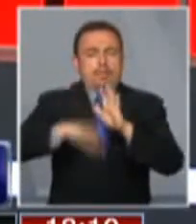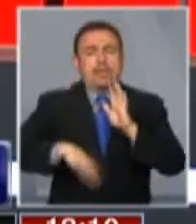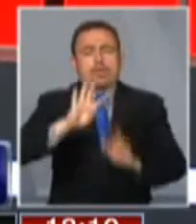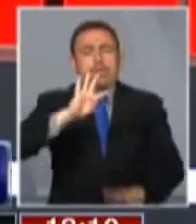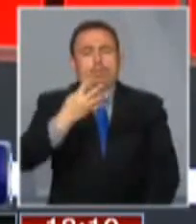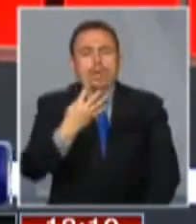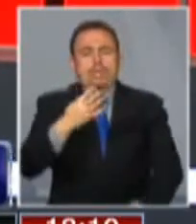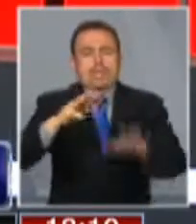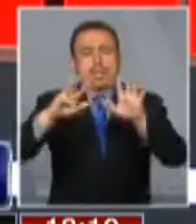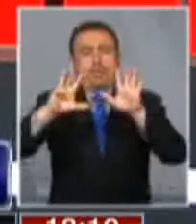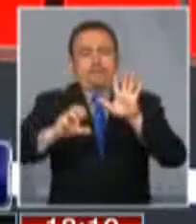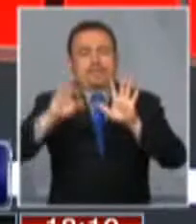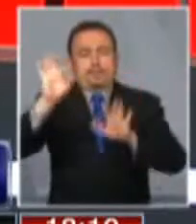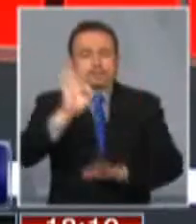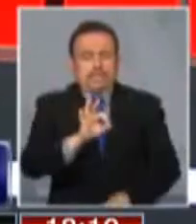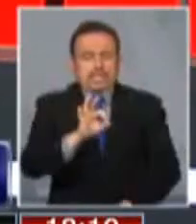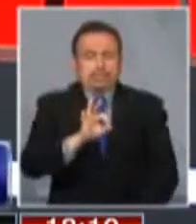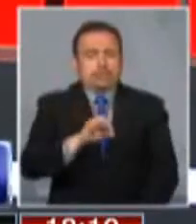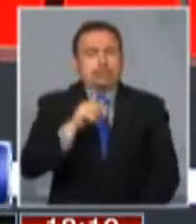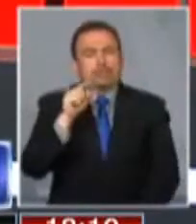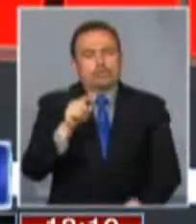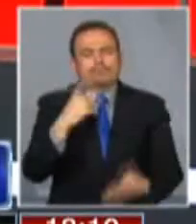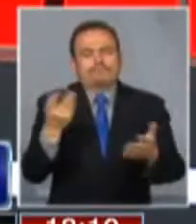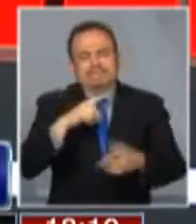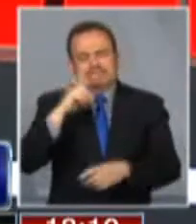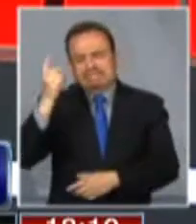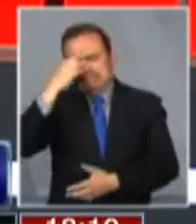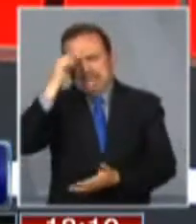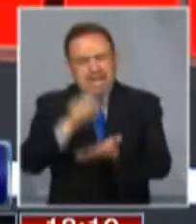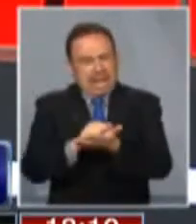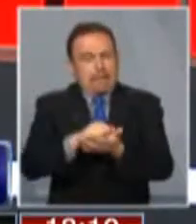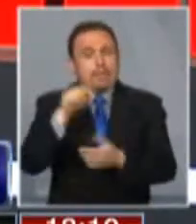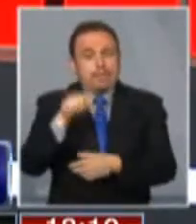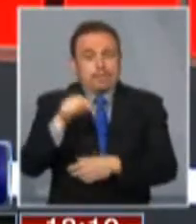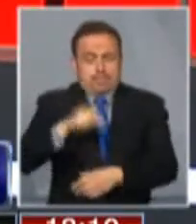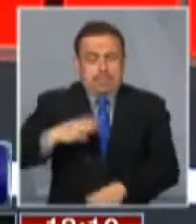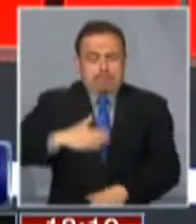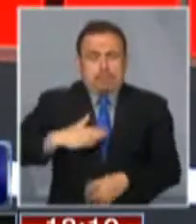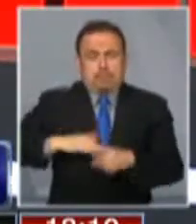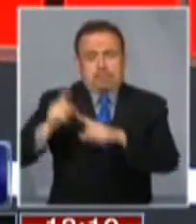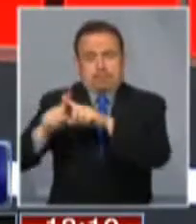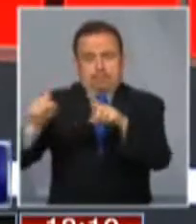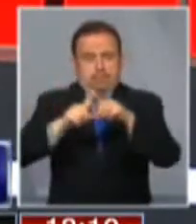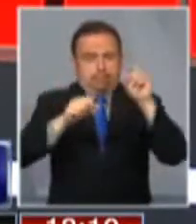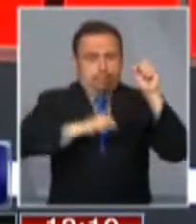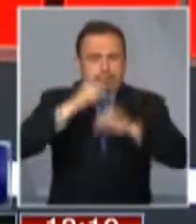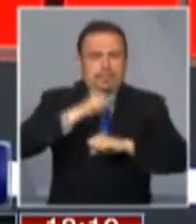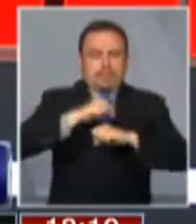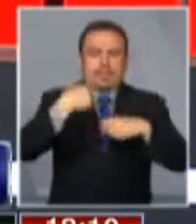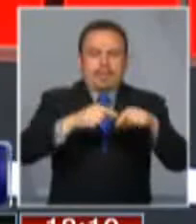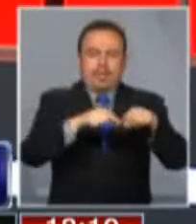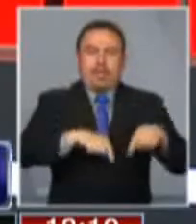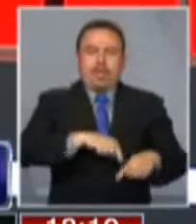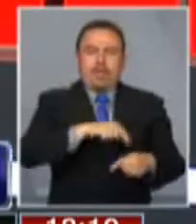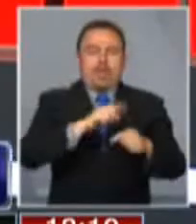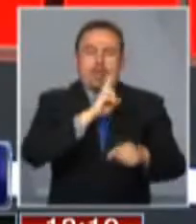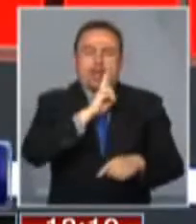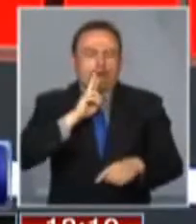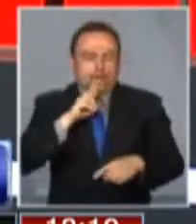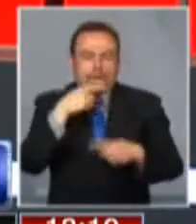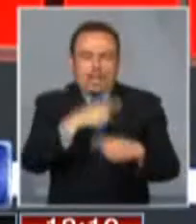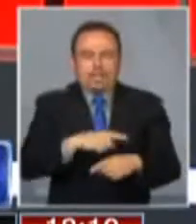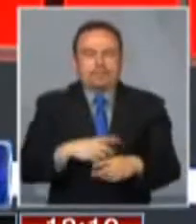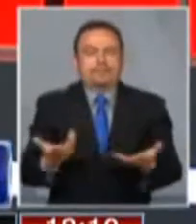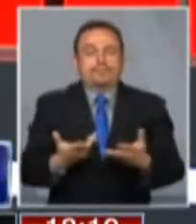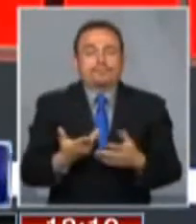y un 90% son algunas de las quejas que manifestaron este martes diversos empresarios nocturnos luego de la entrada en